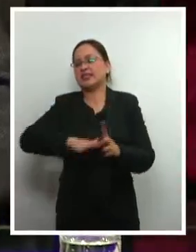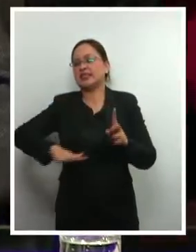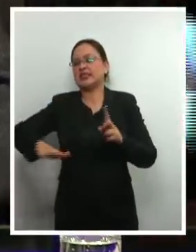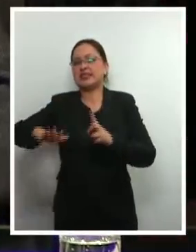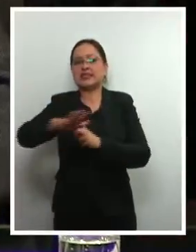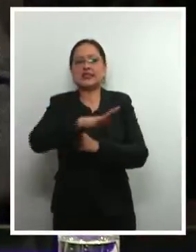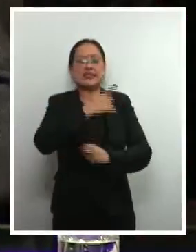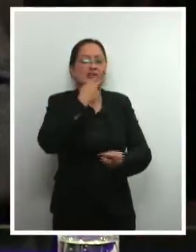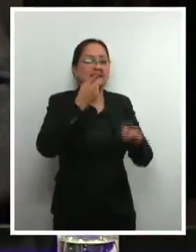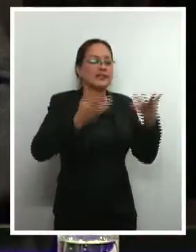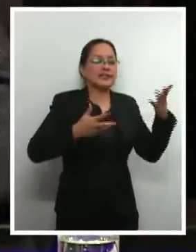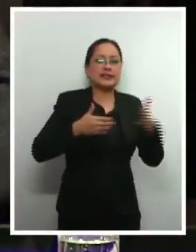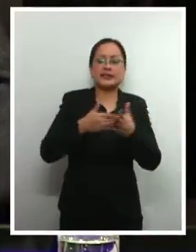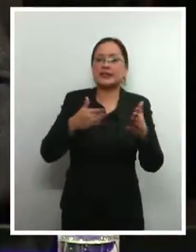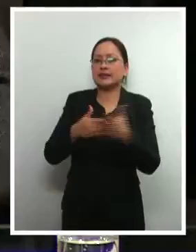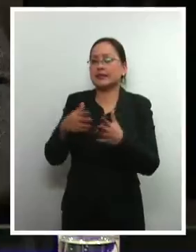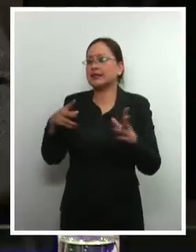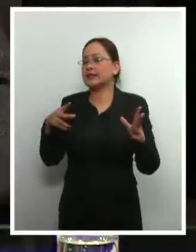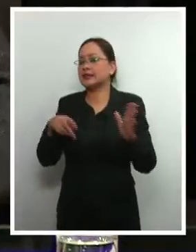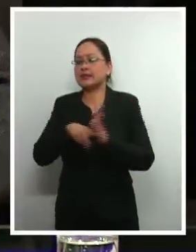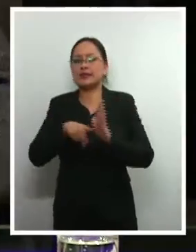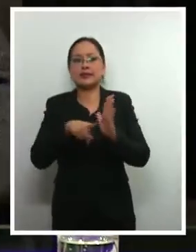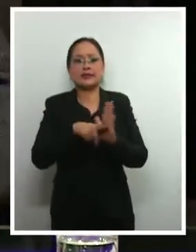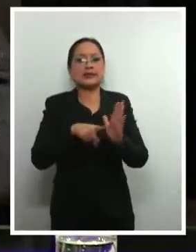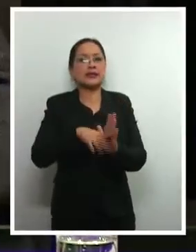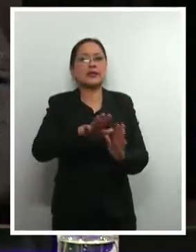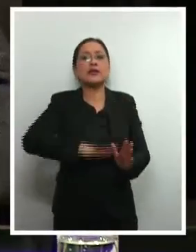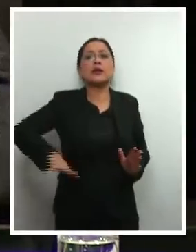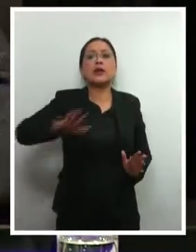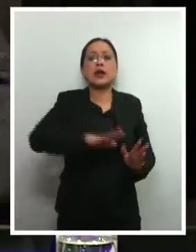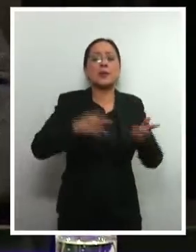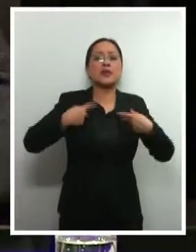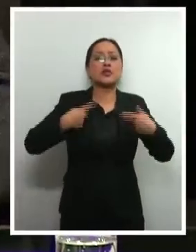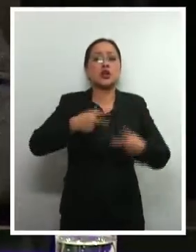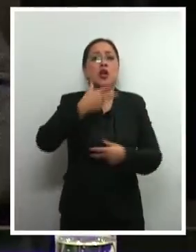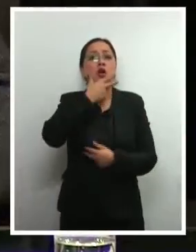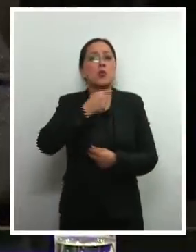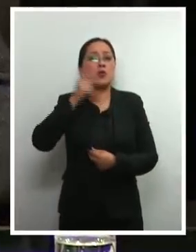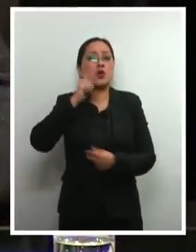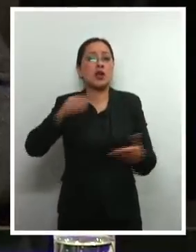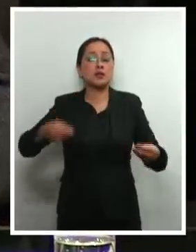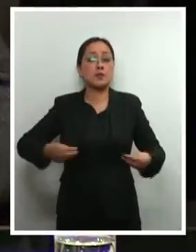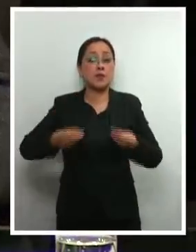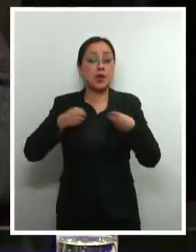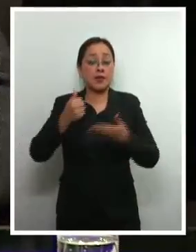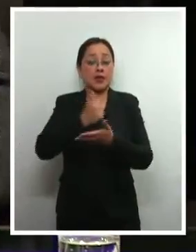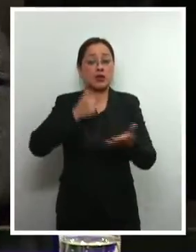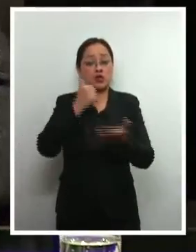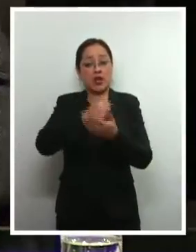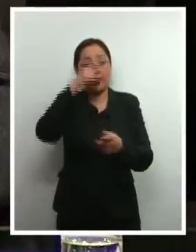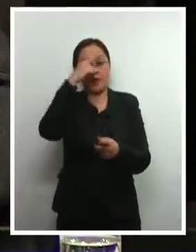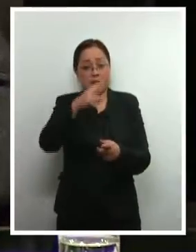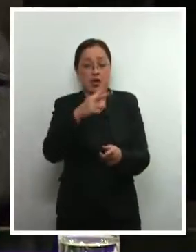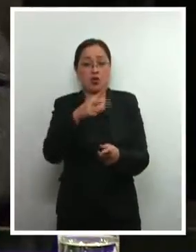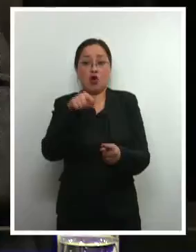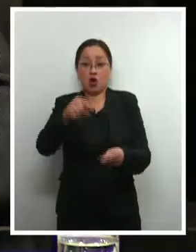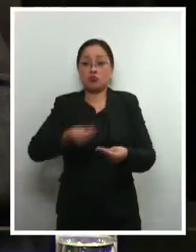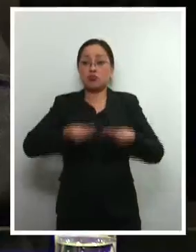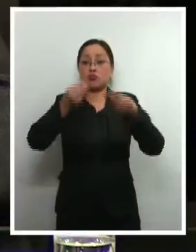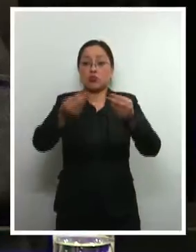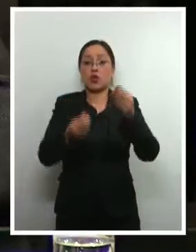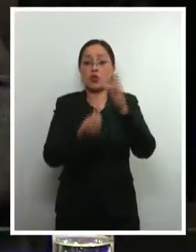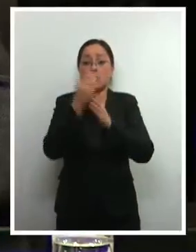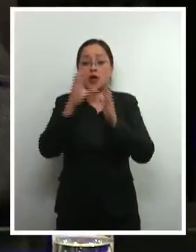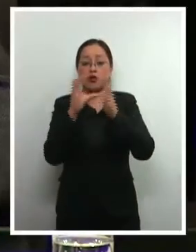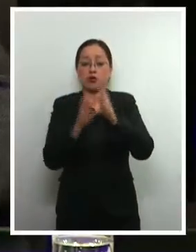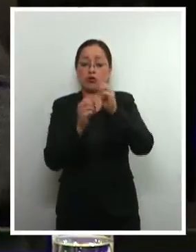encono impida a los habitantes, a las habitantes de la Ciudad de México contar con una Constitución a